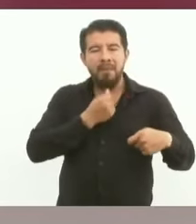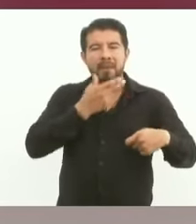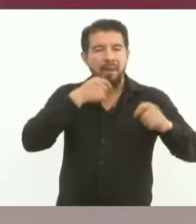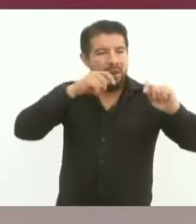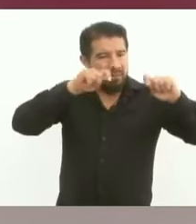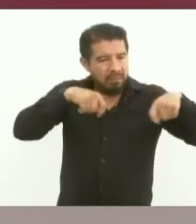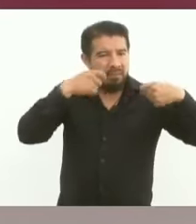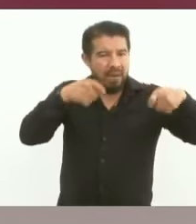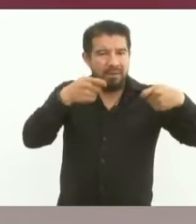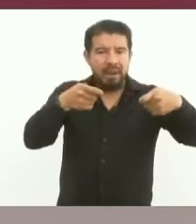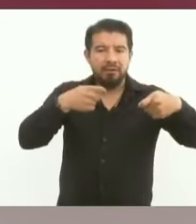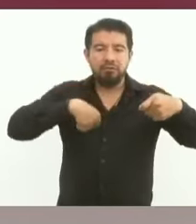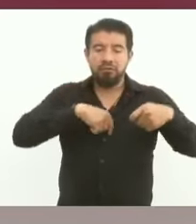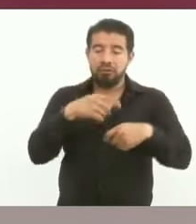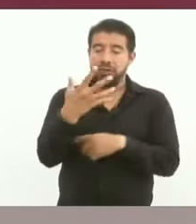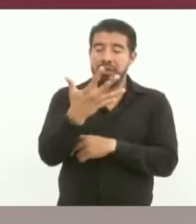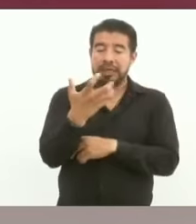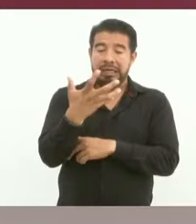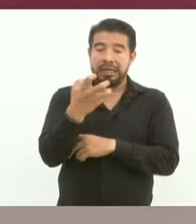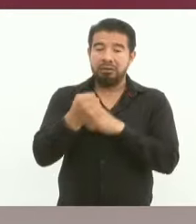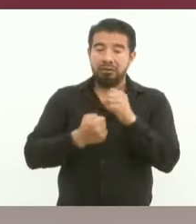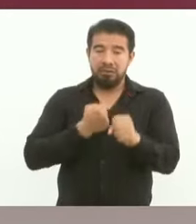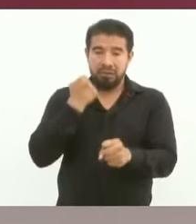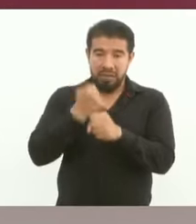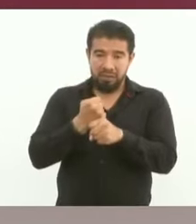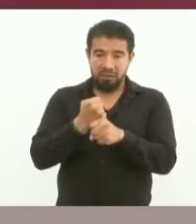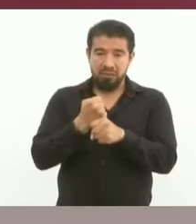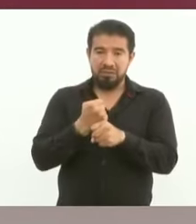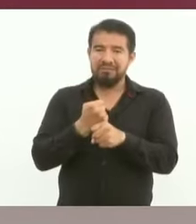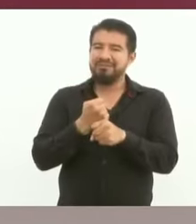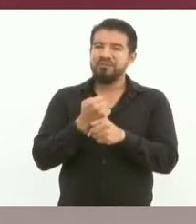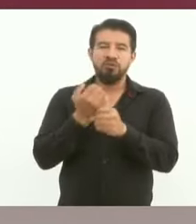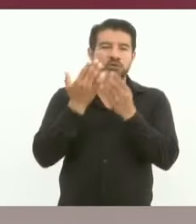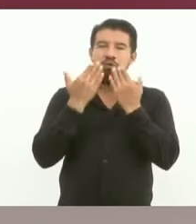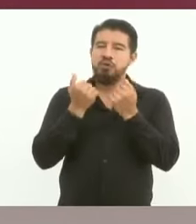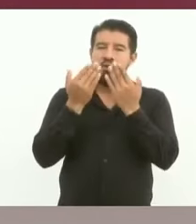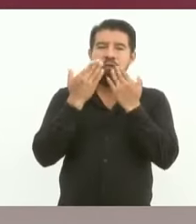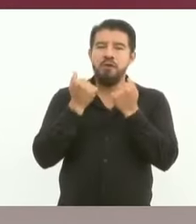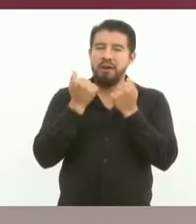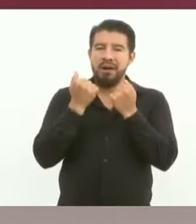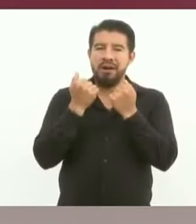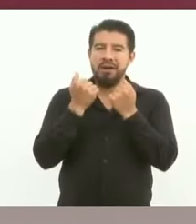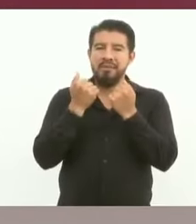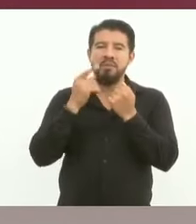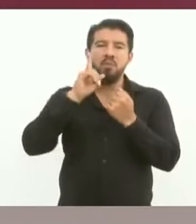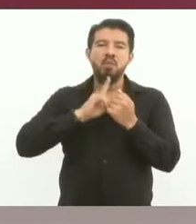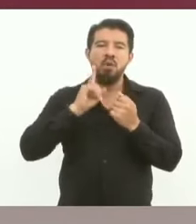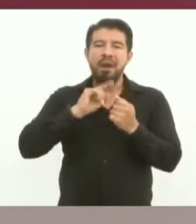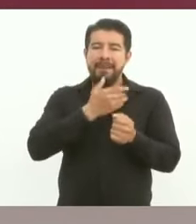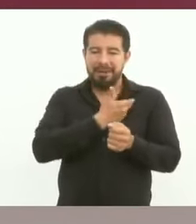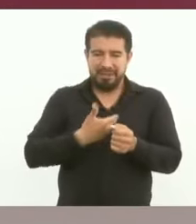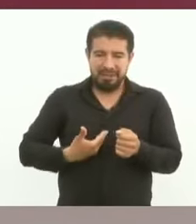tenemos 500 años que no gobernaba una mujer.